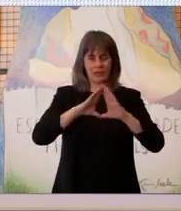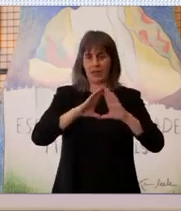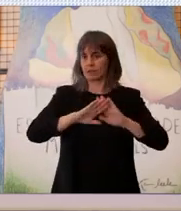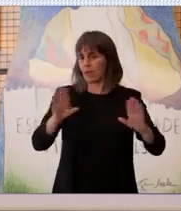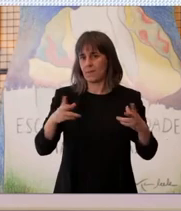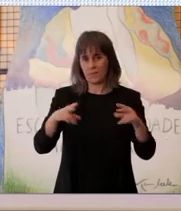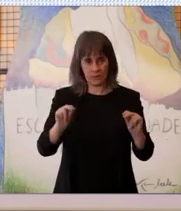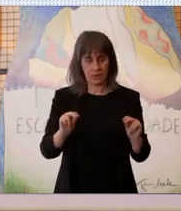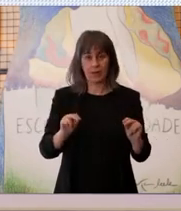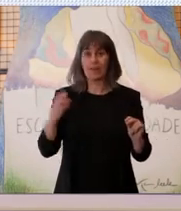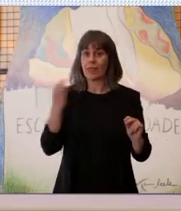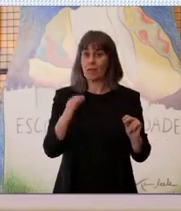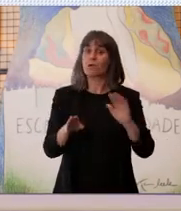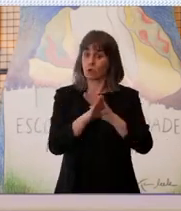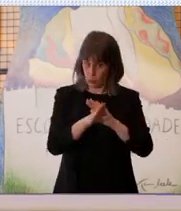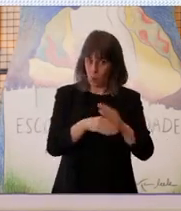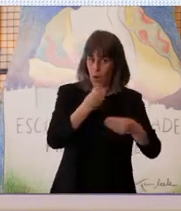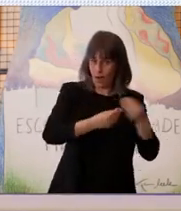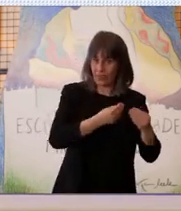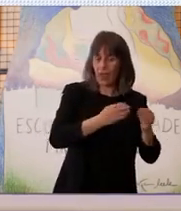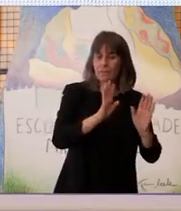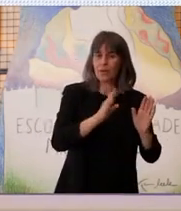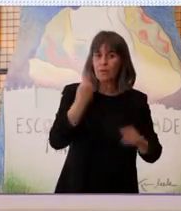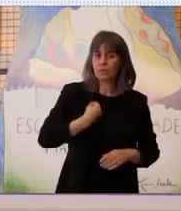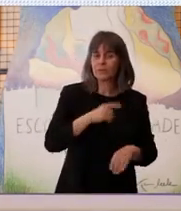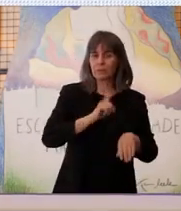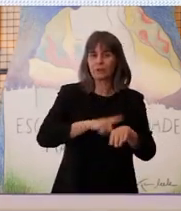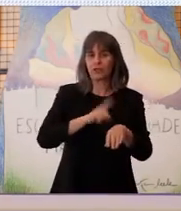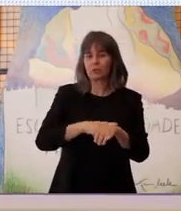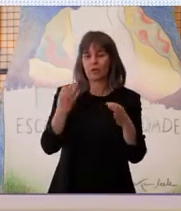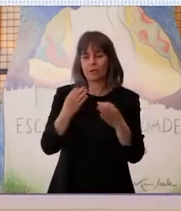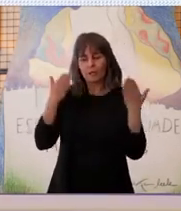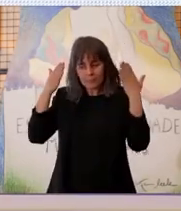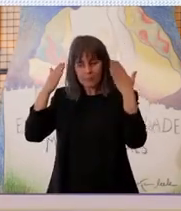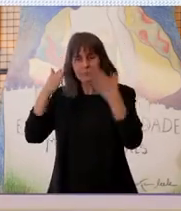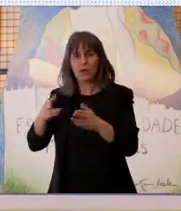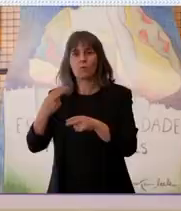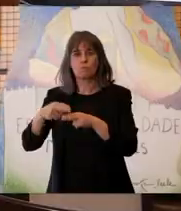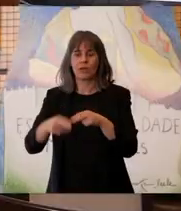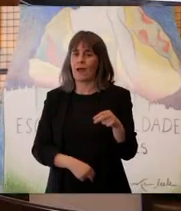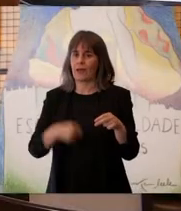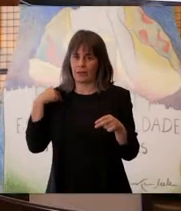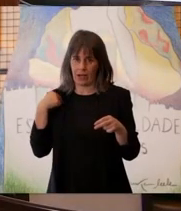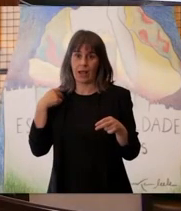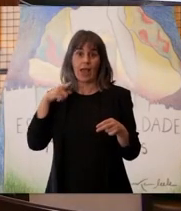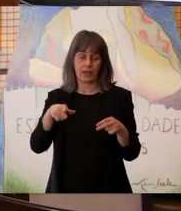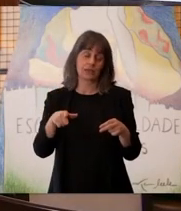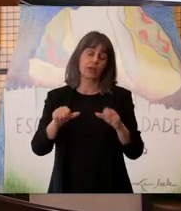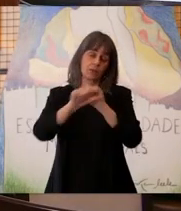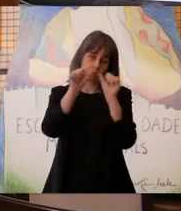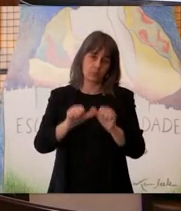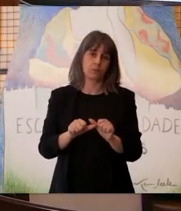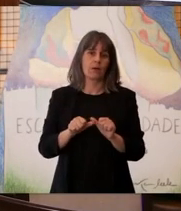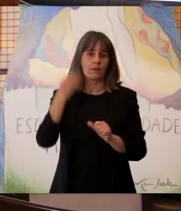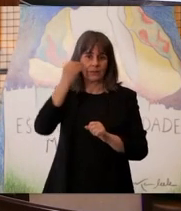plantea deben seguir haciéndola pero indirectamente metiéndose más de lleno en la política general Esta es el planteamiento que